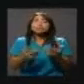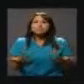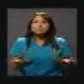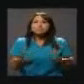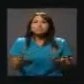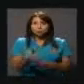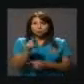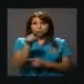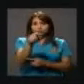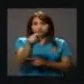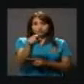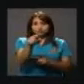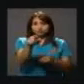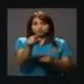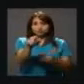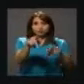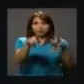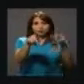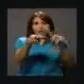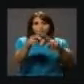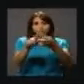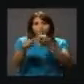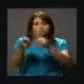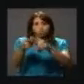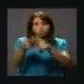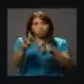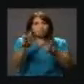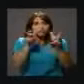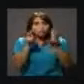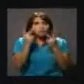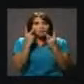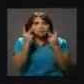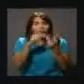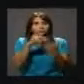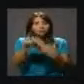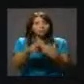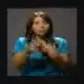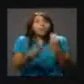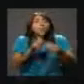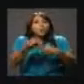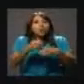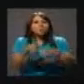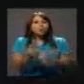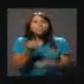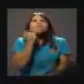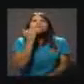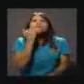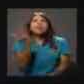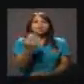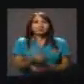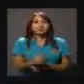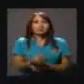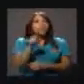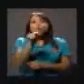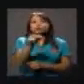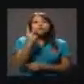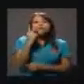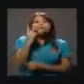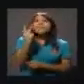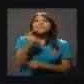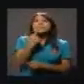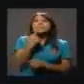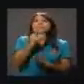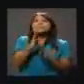amigo que nos escucha y nos ve muy fácil no se fijen ustedes en lo que el político dice